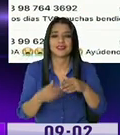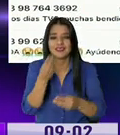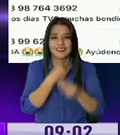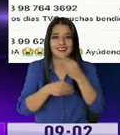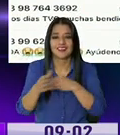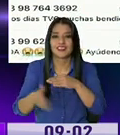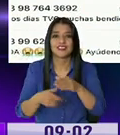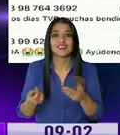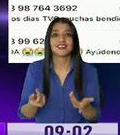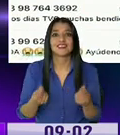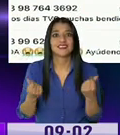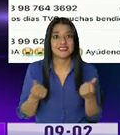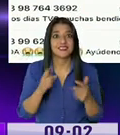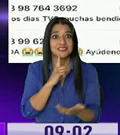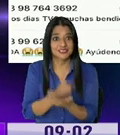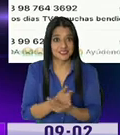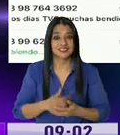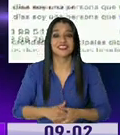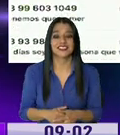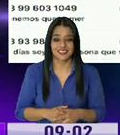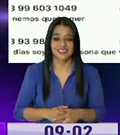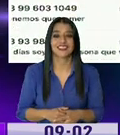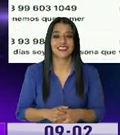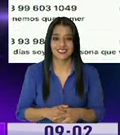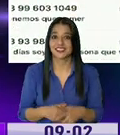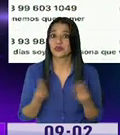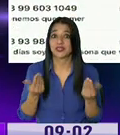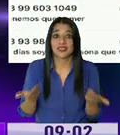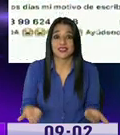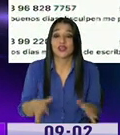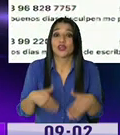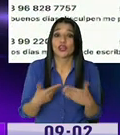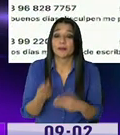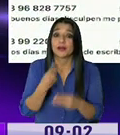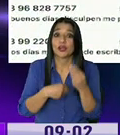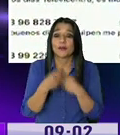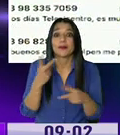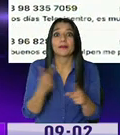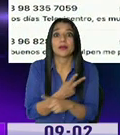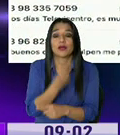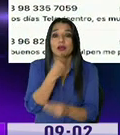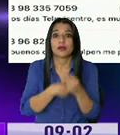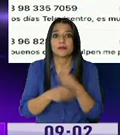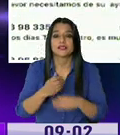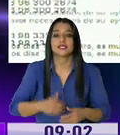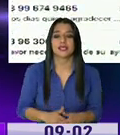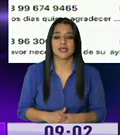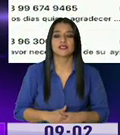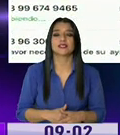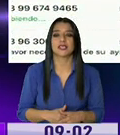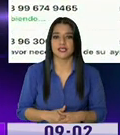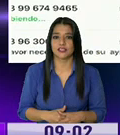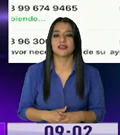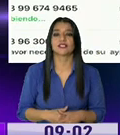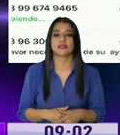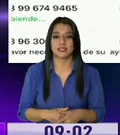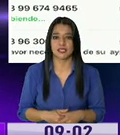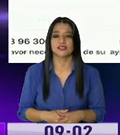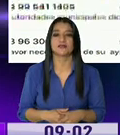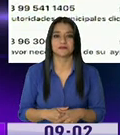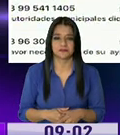y no hay dinero. ¿En serio mandan a hacer recetas de cocina y no hay dinero para comer? Peor para recetas. Pero ¿en serio mandan a hacer recetas? No, eso sí